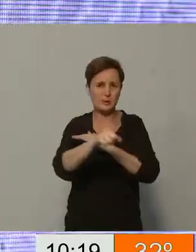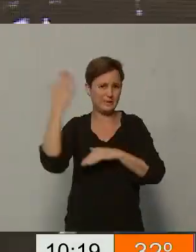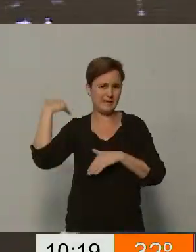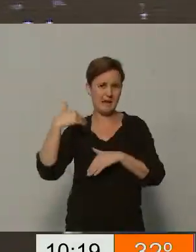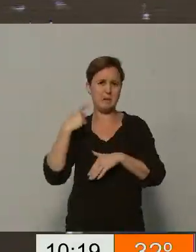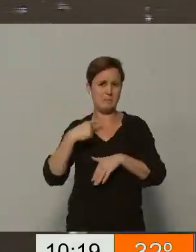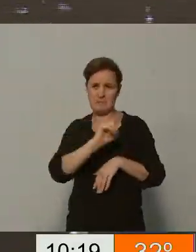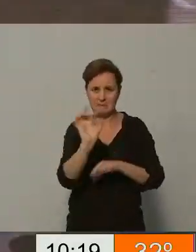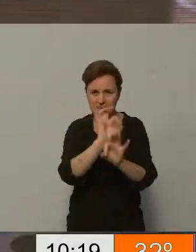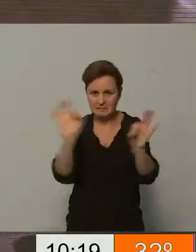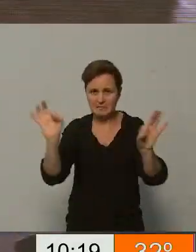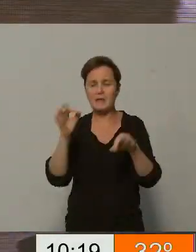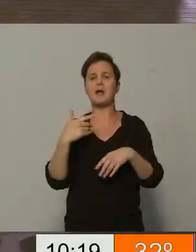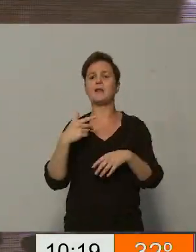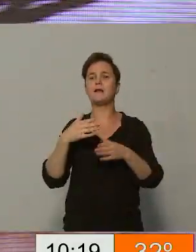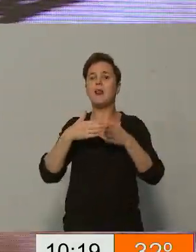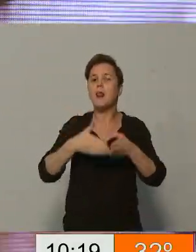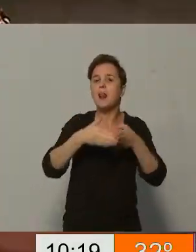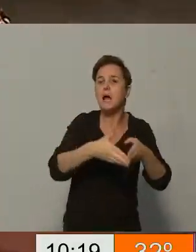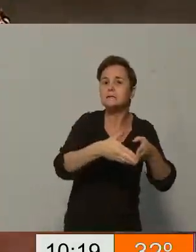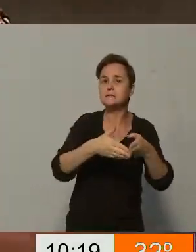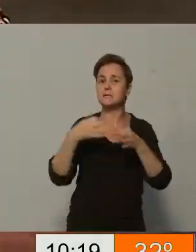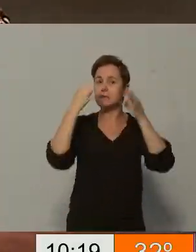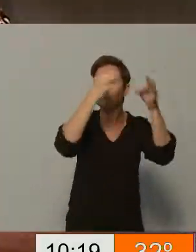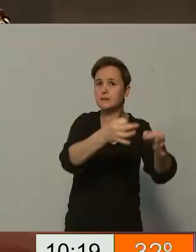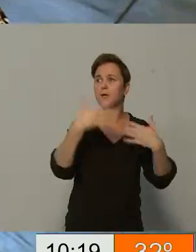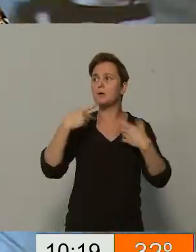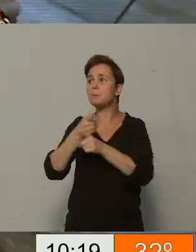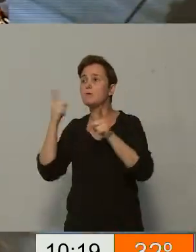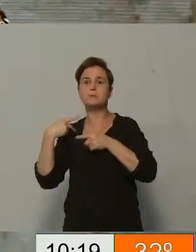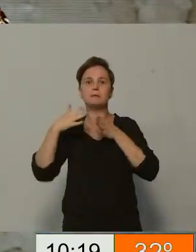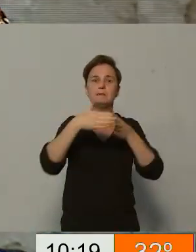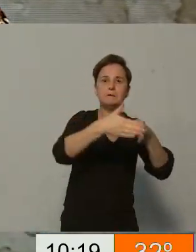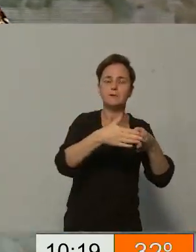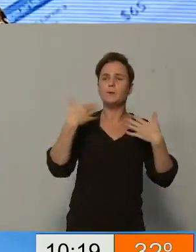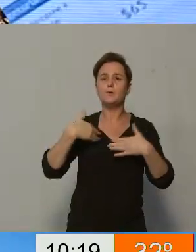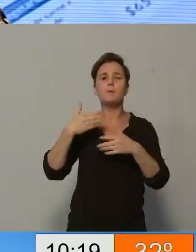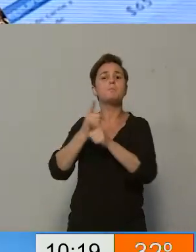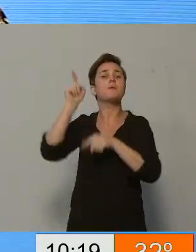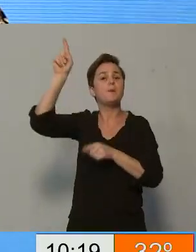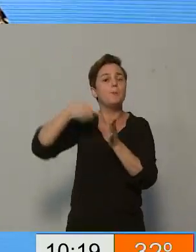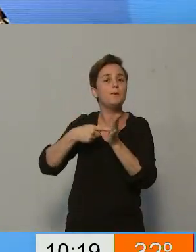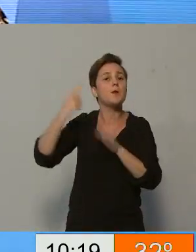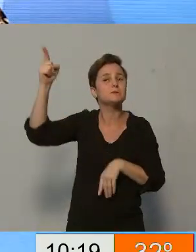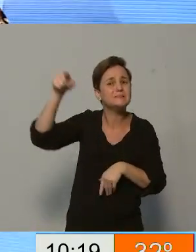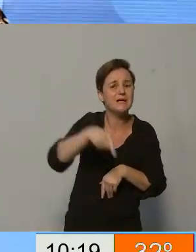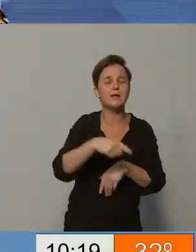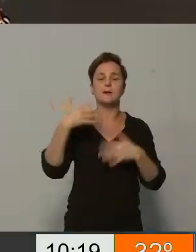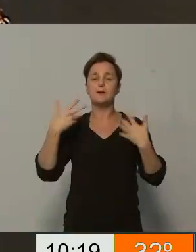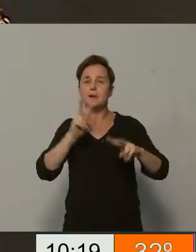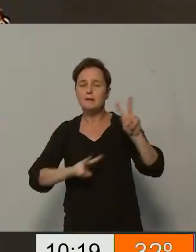que cruzar en lancha, había que llegar los profesores, profesores que venían de Buenos Aires, había que